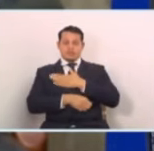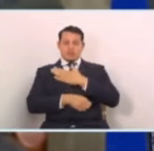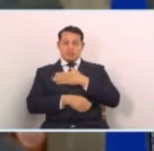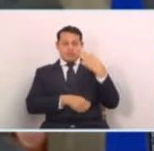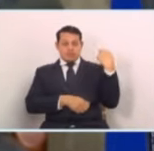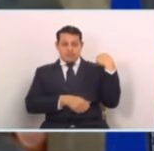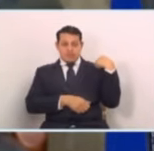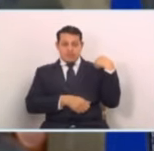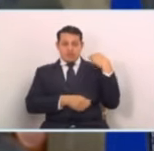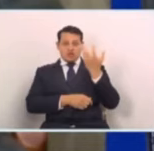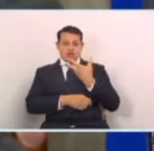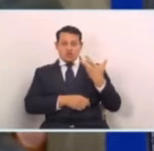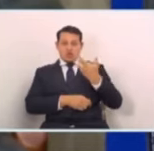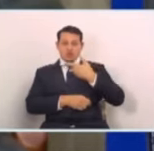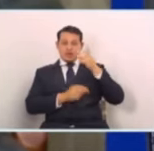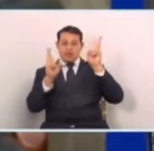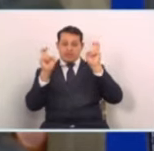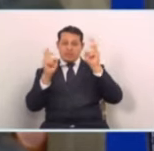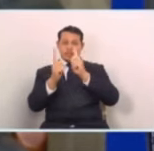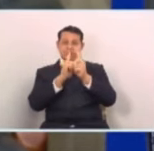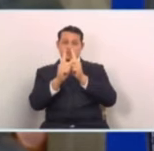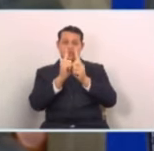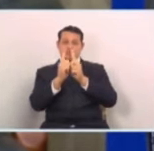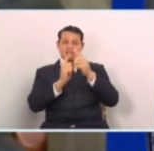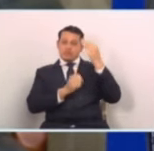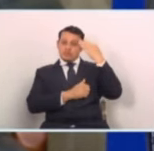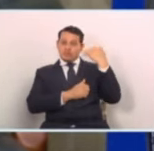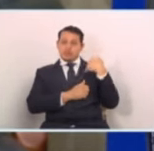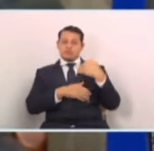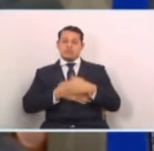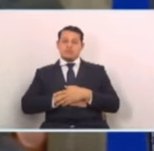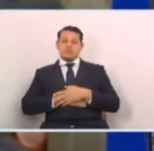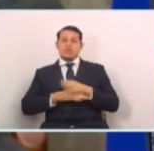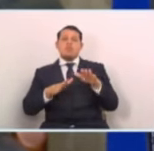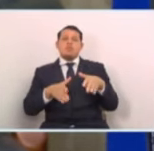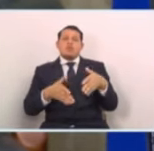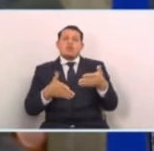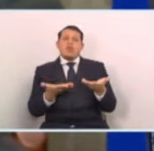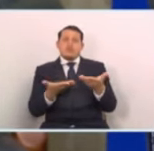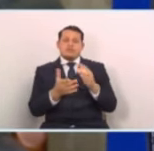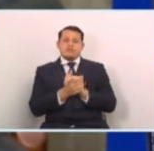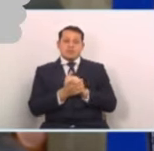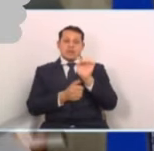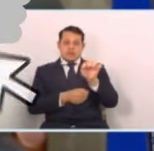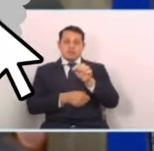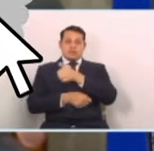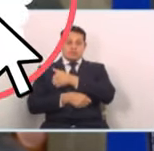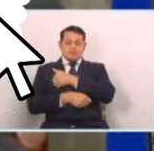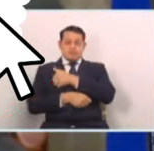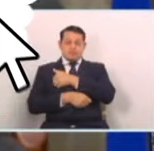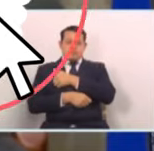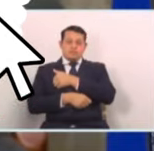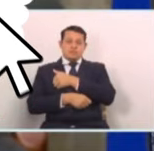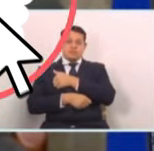rectoría en todos los temas relacionados con las mujeres. ¿Y por qué? Porque ese debería